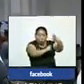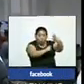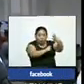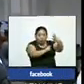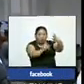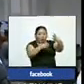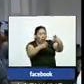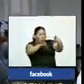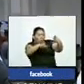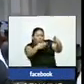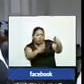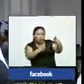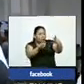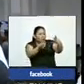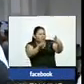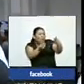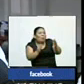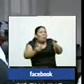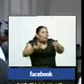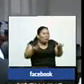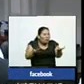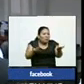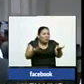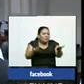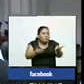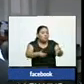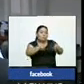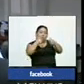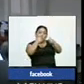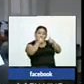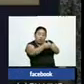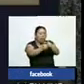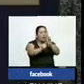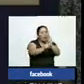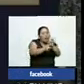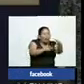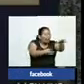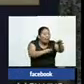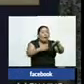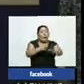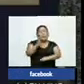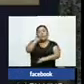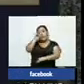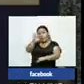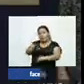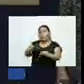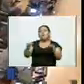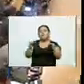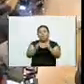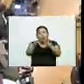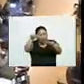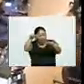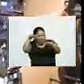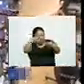sean usos de dinero esté bien respaldado. Advierten que además de analizar la petición, pondrán